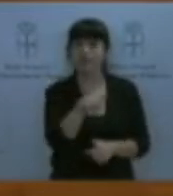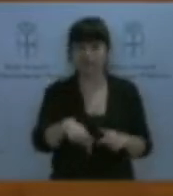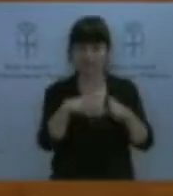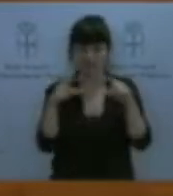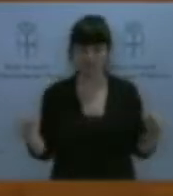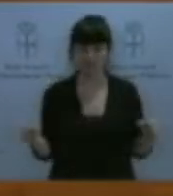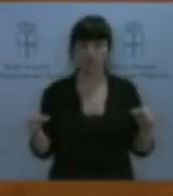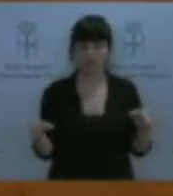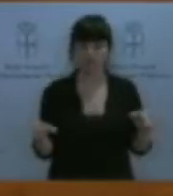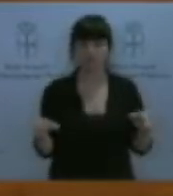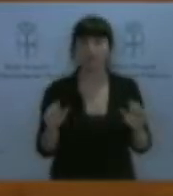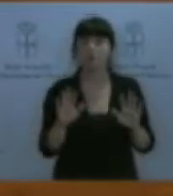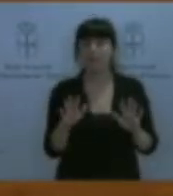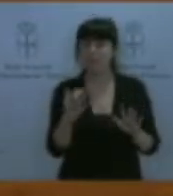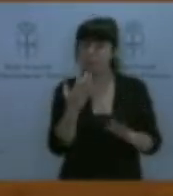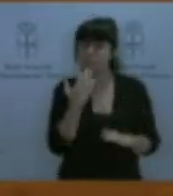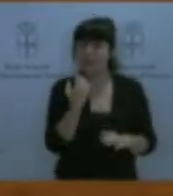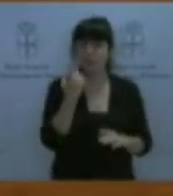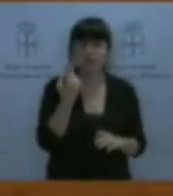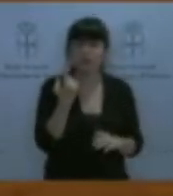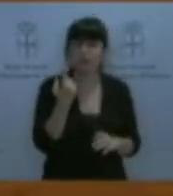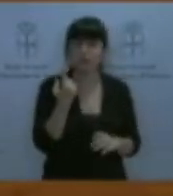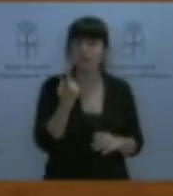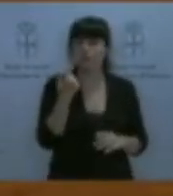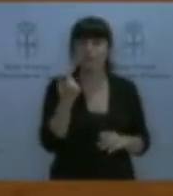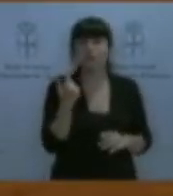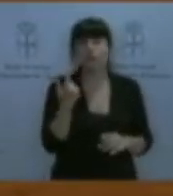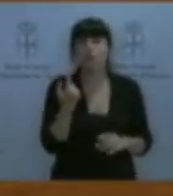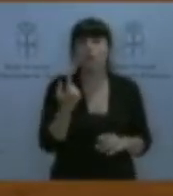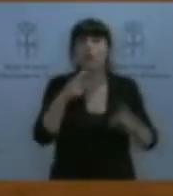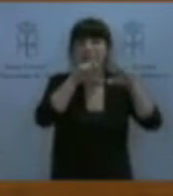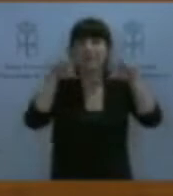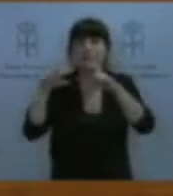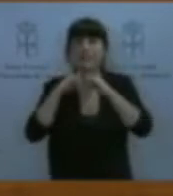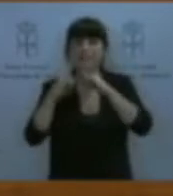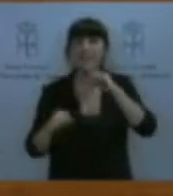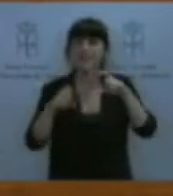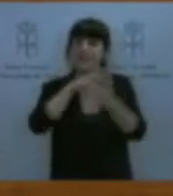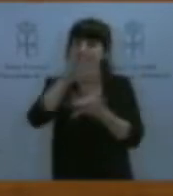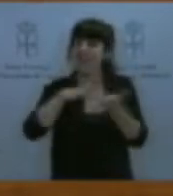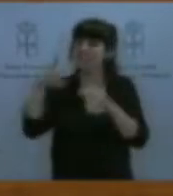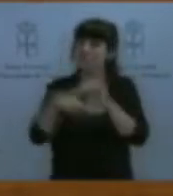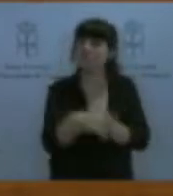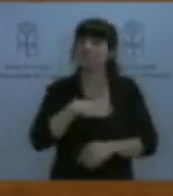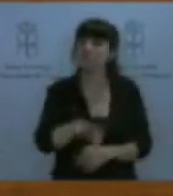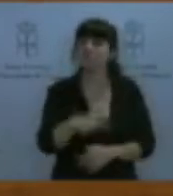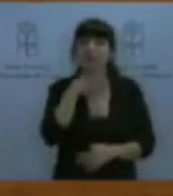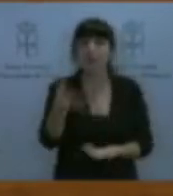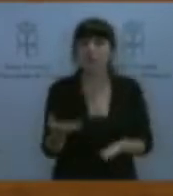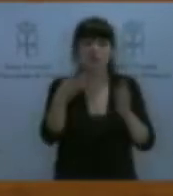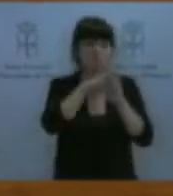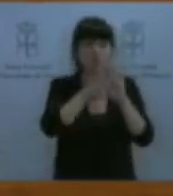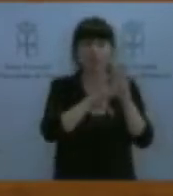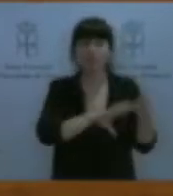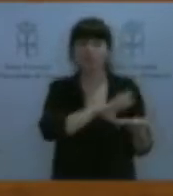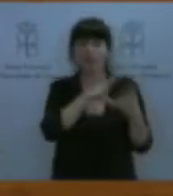evitar cualquier crisis, son las empresas eléctricas. De nada servirá imponer medidas draconianas si no hay un cambio en el